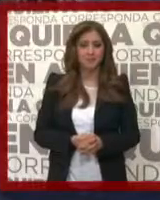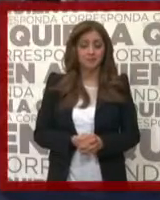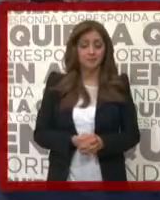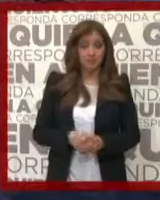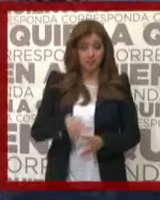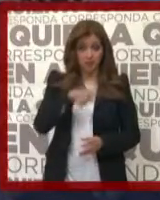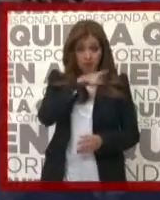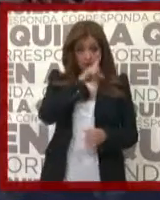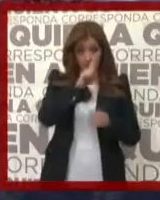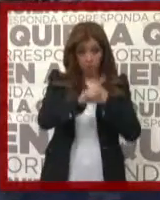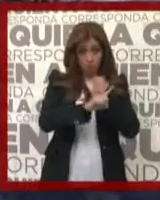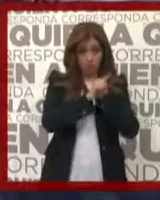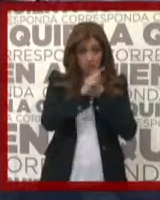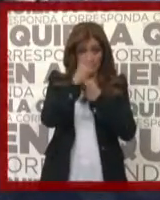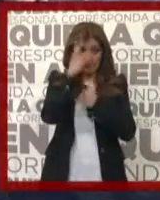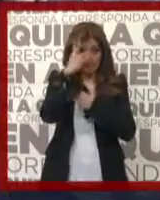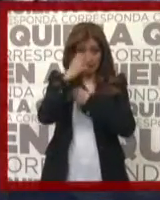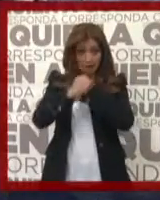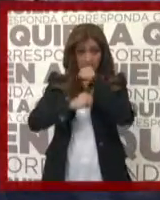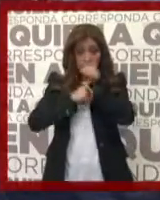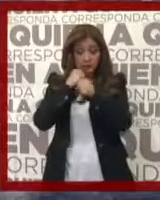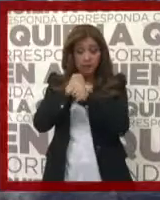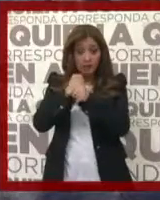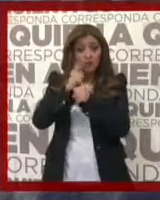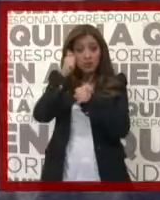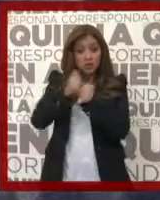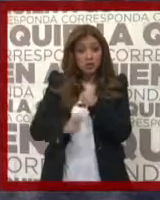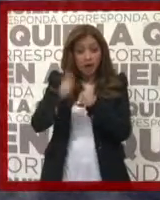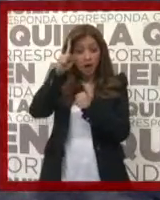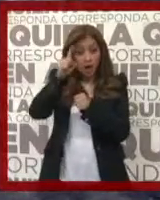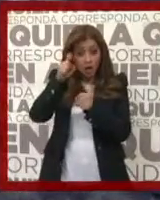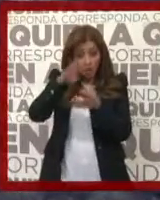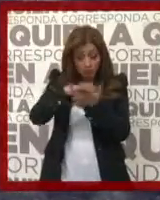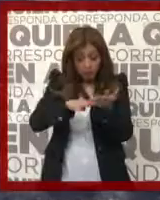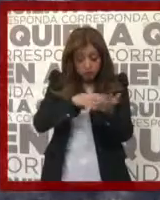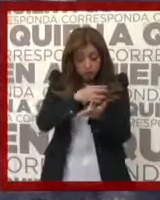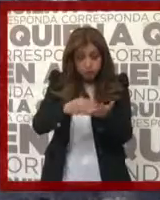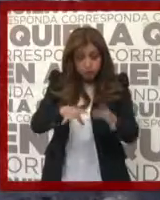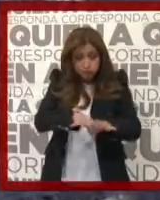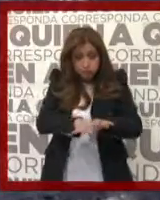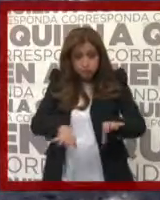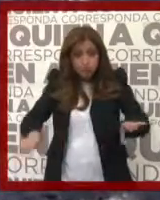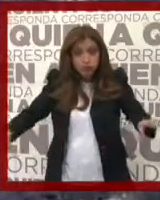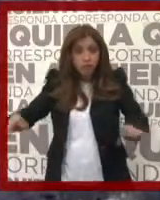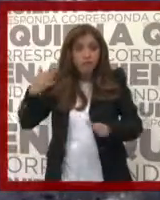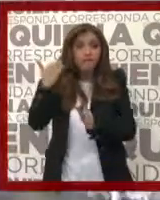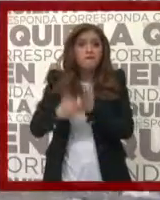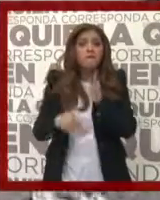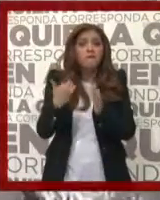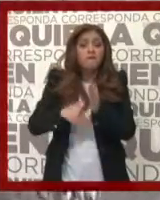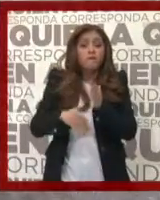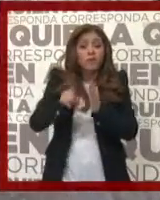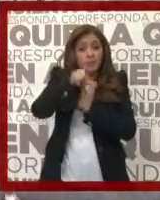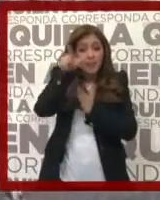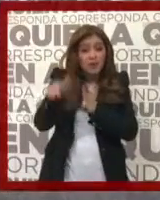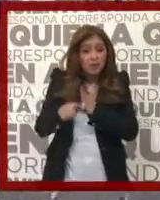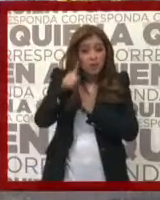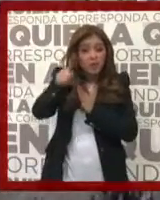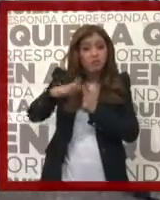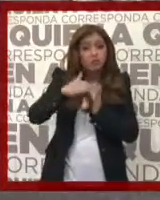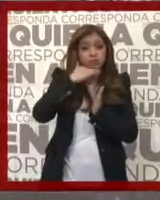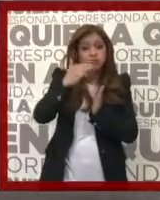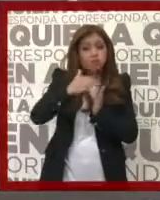El problema lleva ya 3 años, precisamente cuando las líneas de drenaje comenzaron a ser insuficientes, hasta que todo este desecho terminó